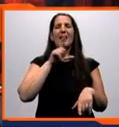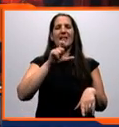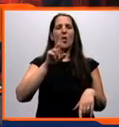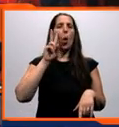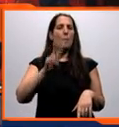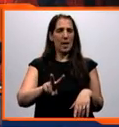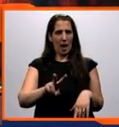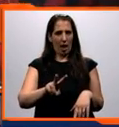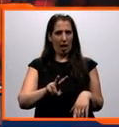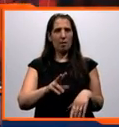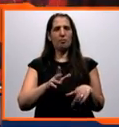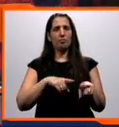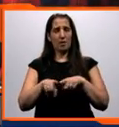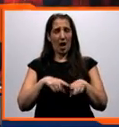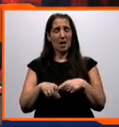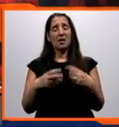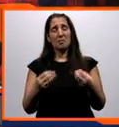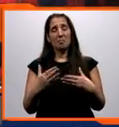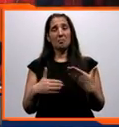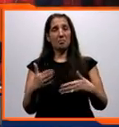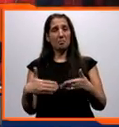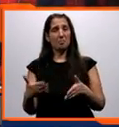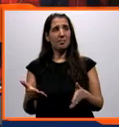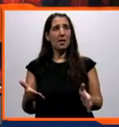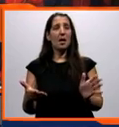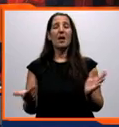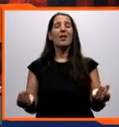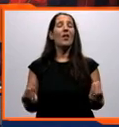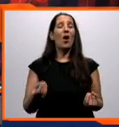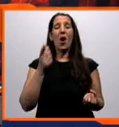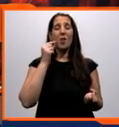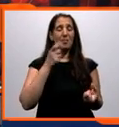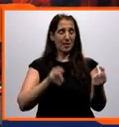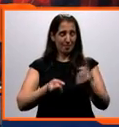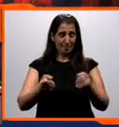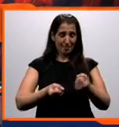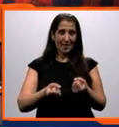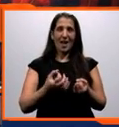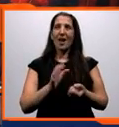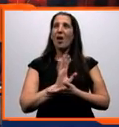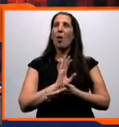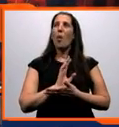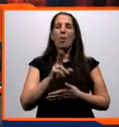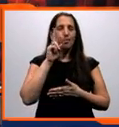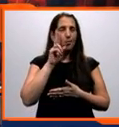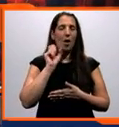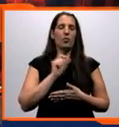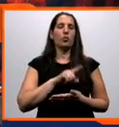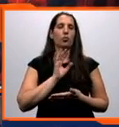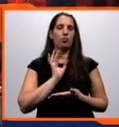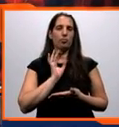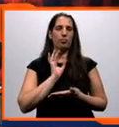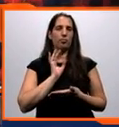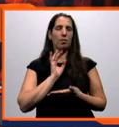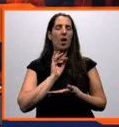este fueron todas piolas viste donde el piloto tenía su su lugar y en los